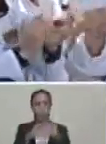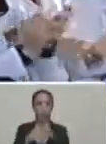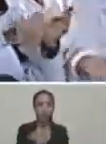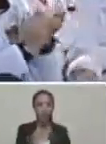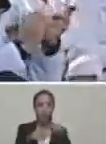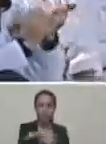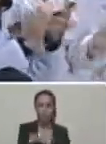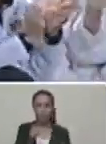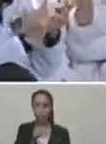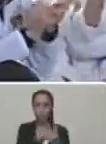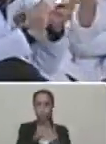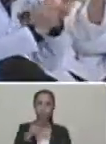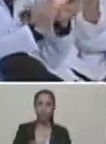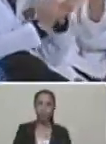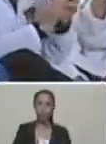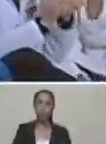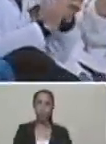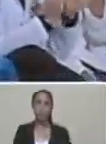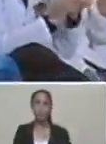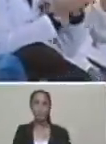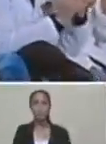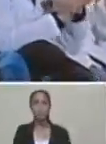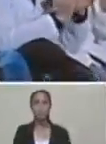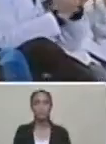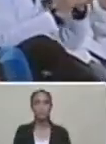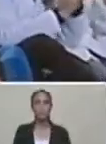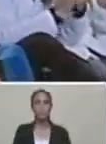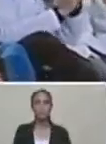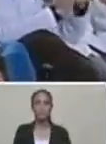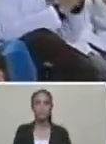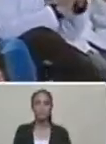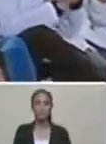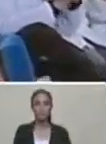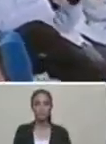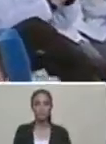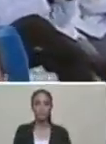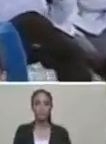que nunca, más vigente que nunca.